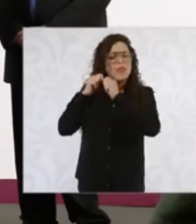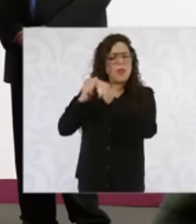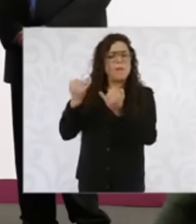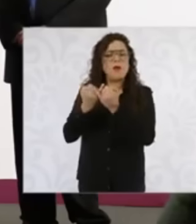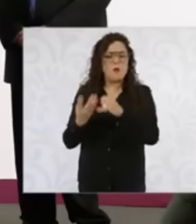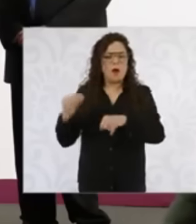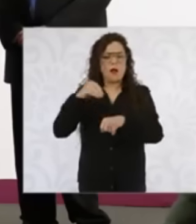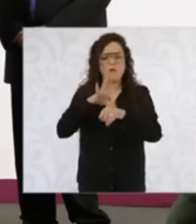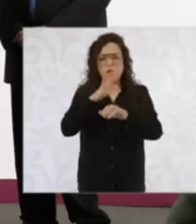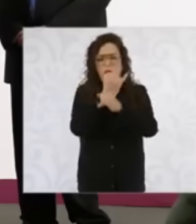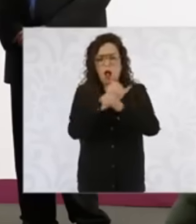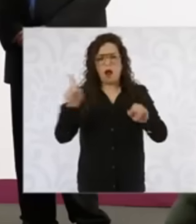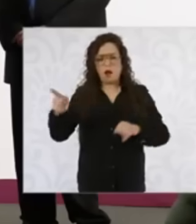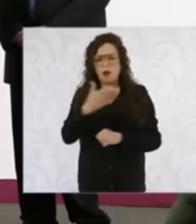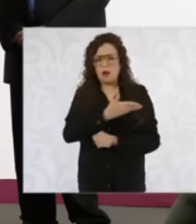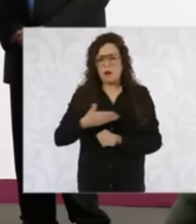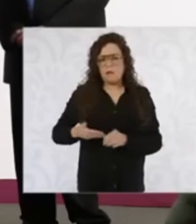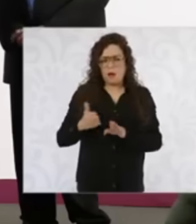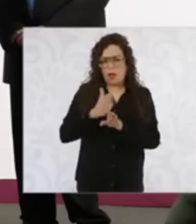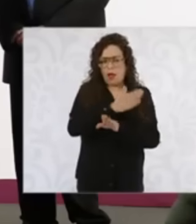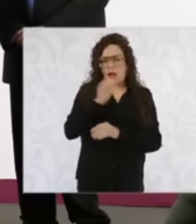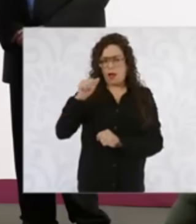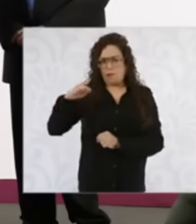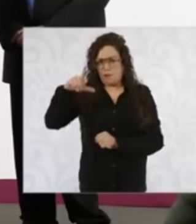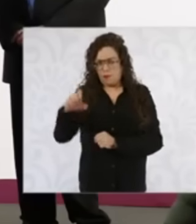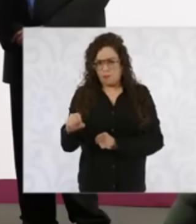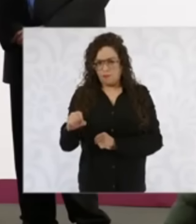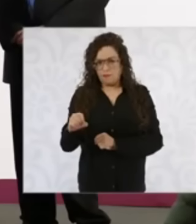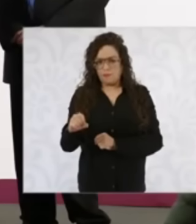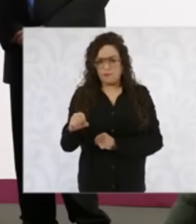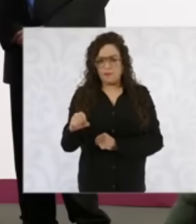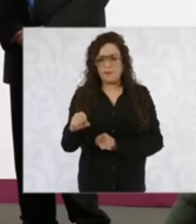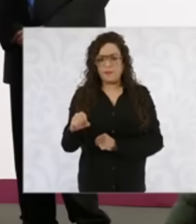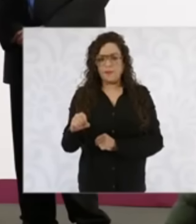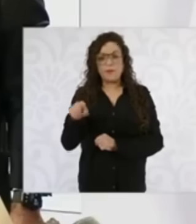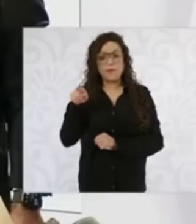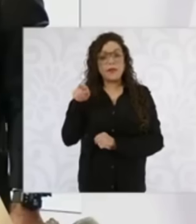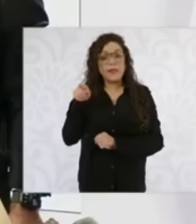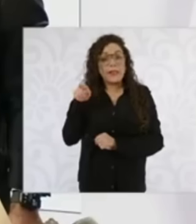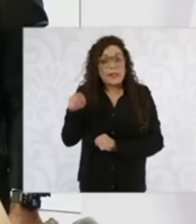tema. Entonces, el presupuesto en educación aumenta.